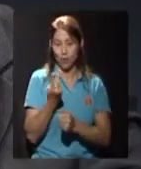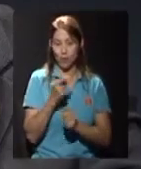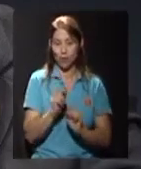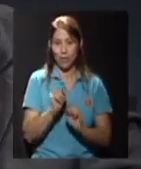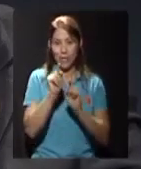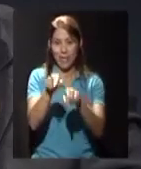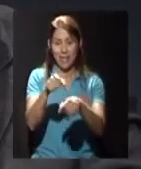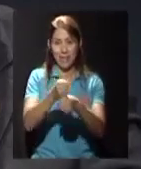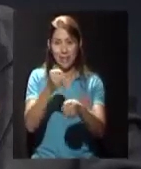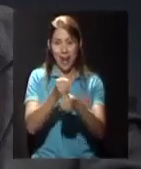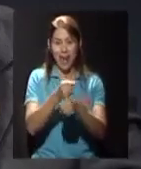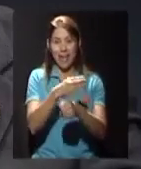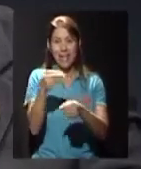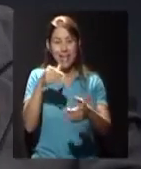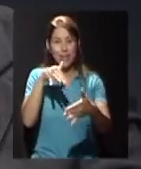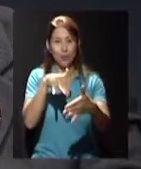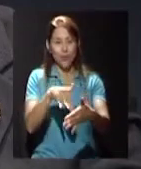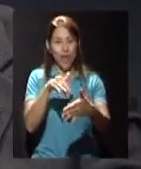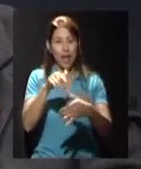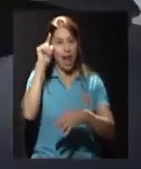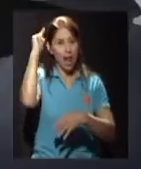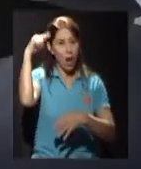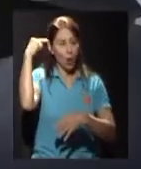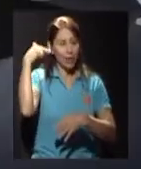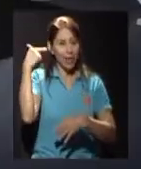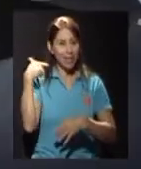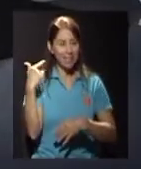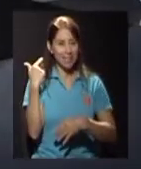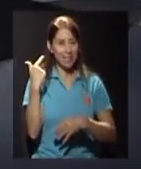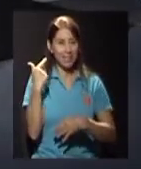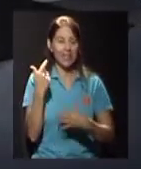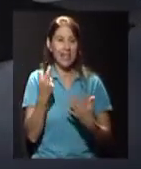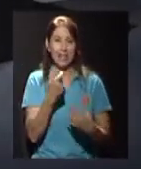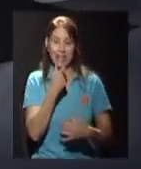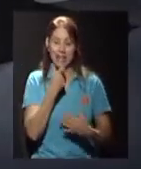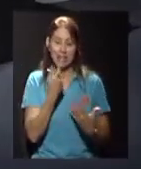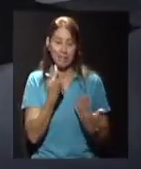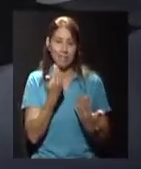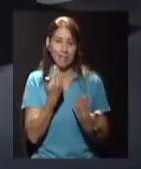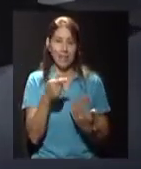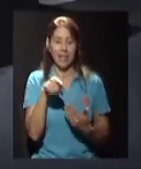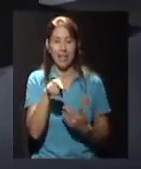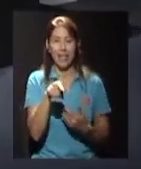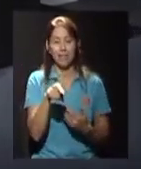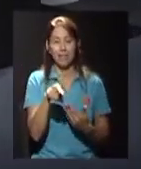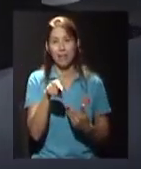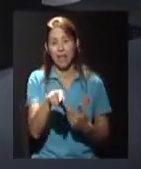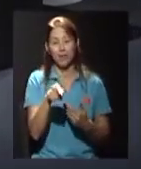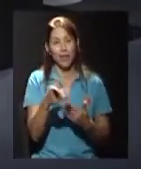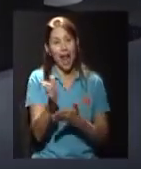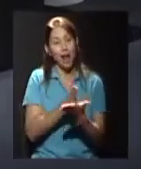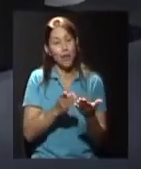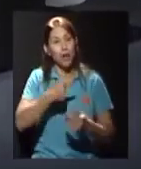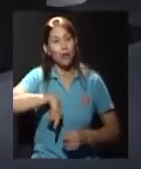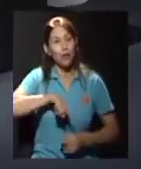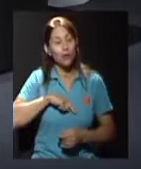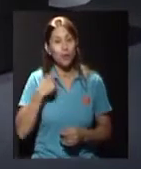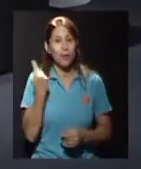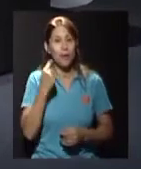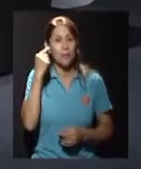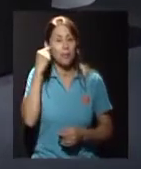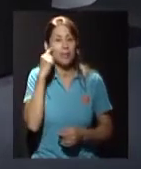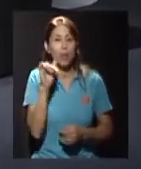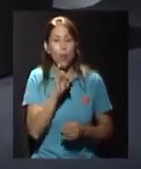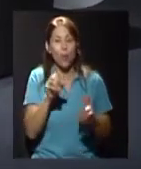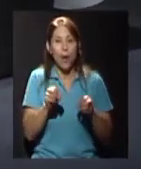estudiar a londres era una cosa que siempre habíamos contemplado como una posibilidad y